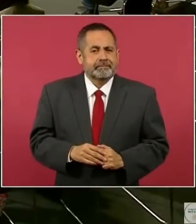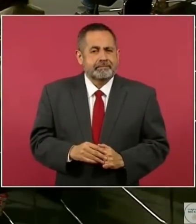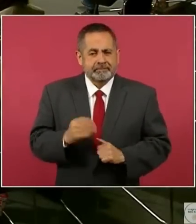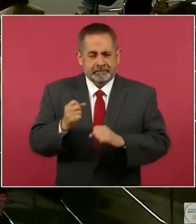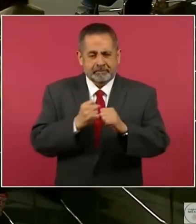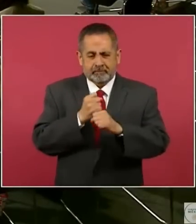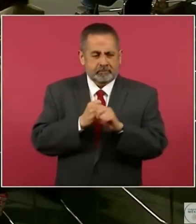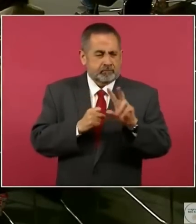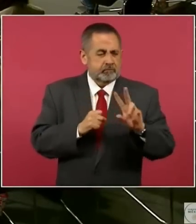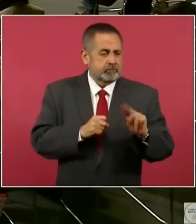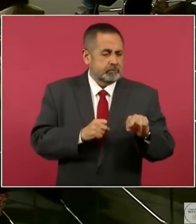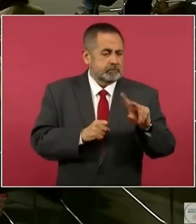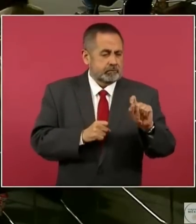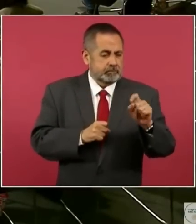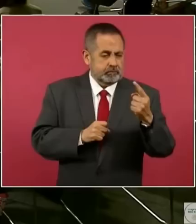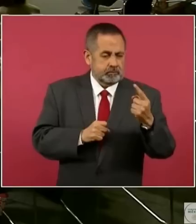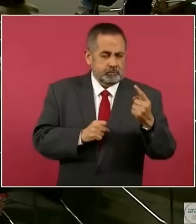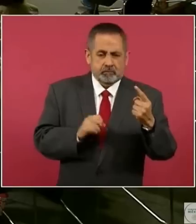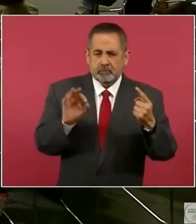2021.